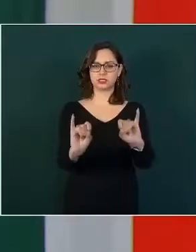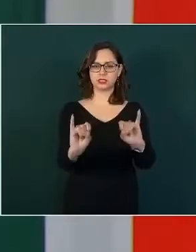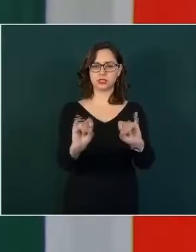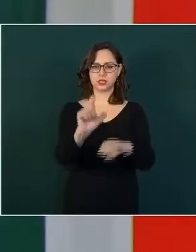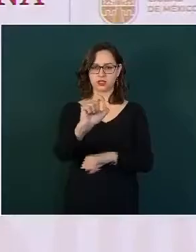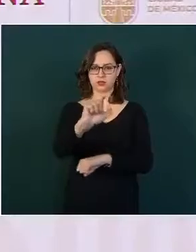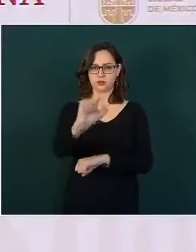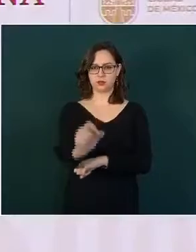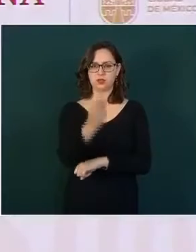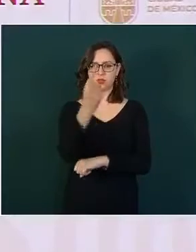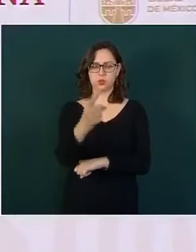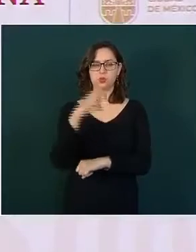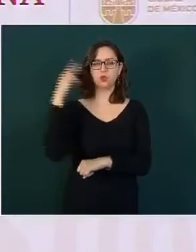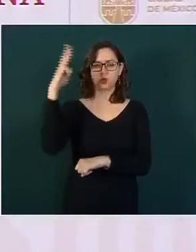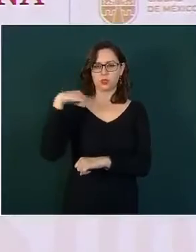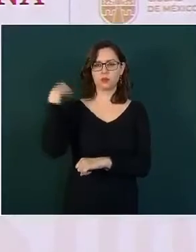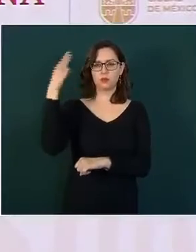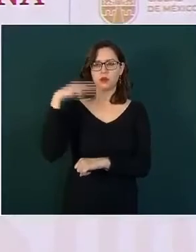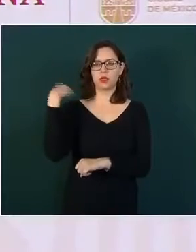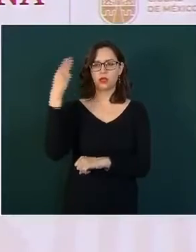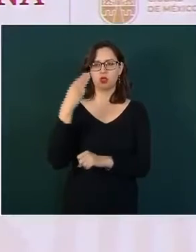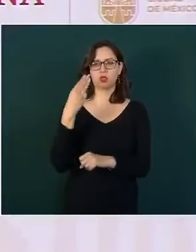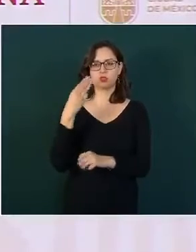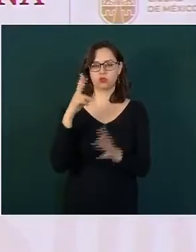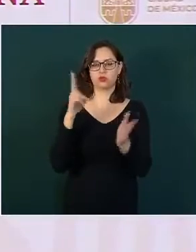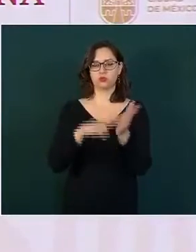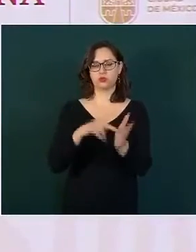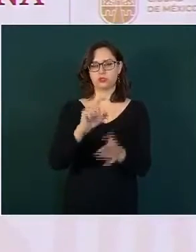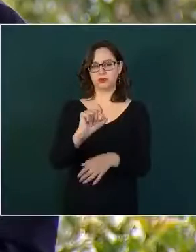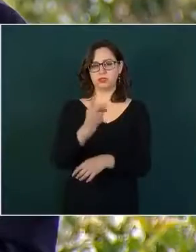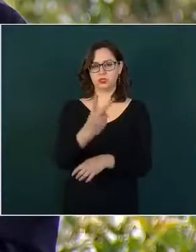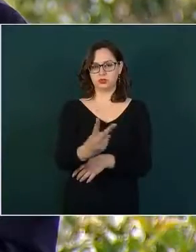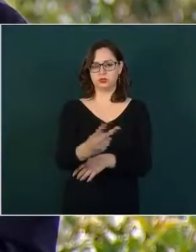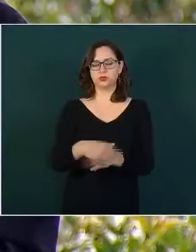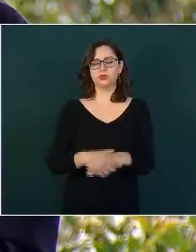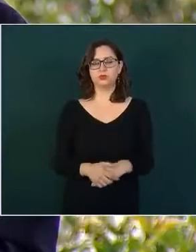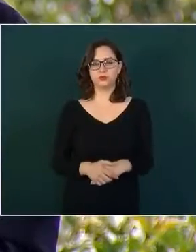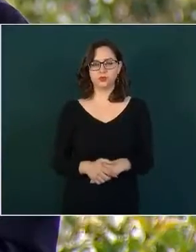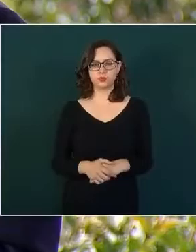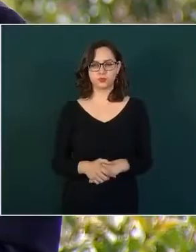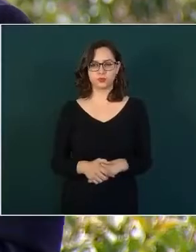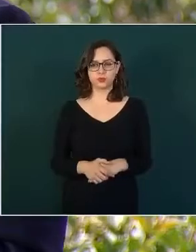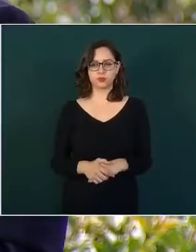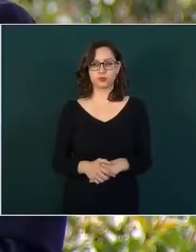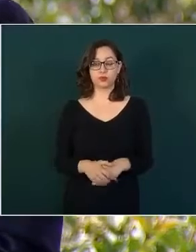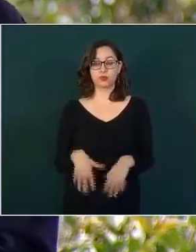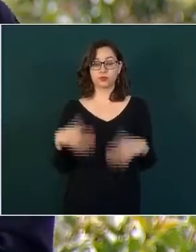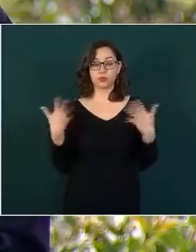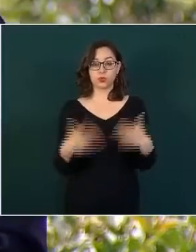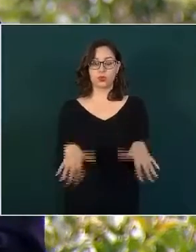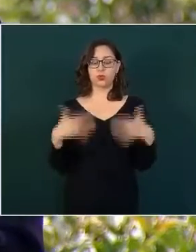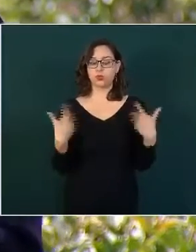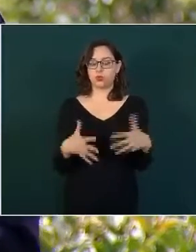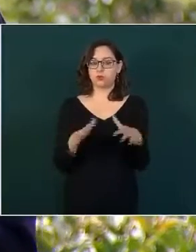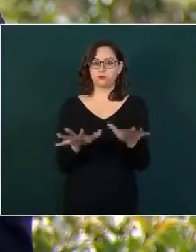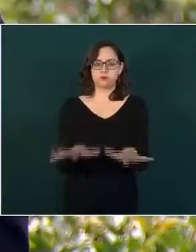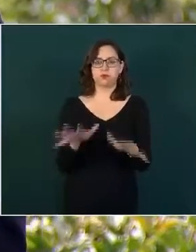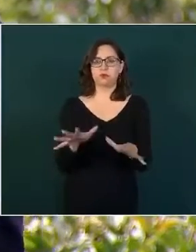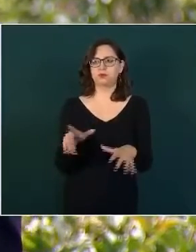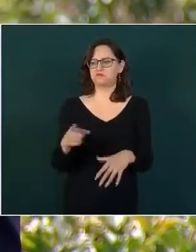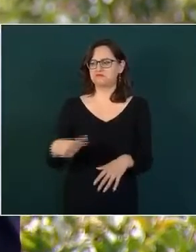el 21 de marzo del año próximo. Toda una hazaña constructiva.